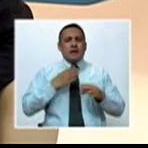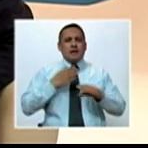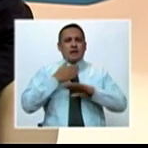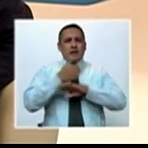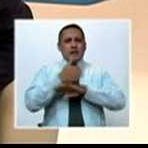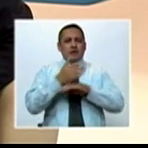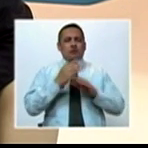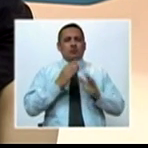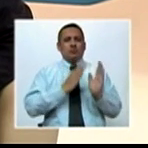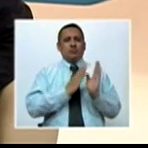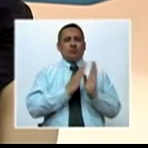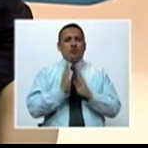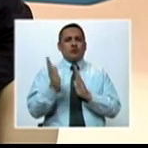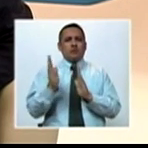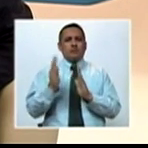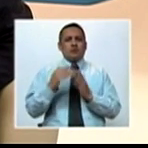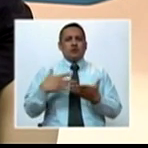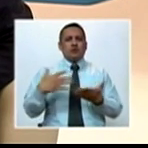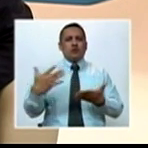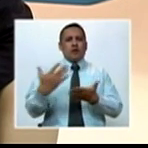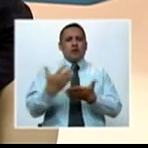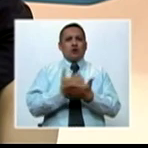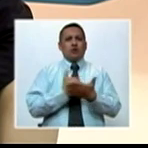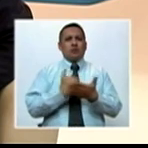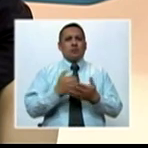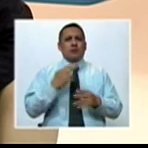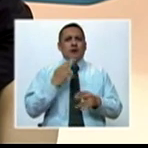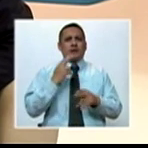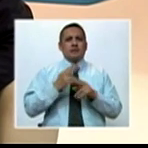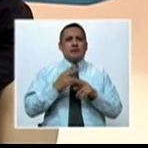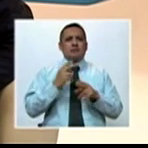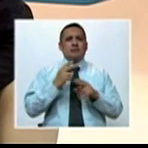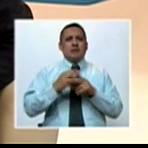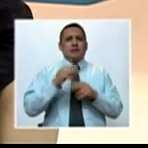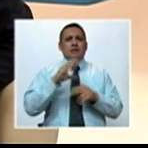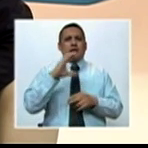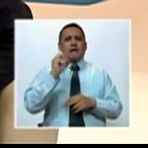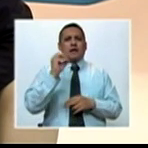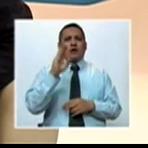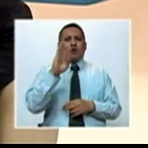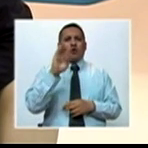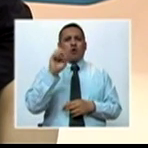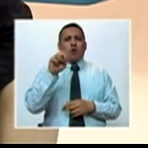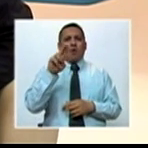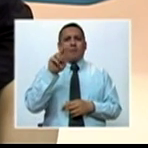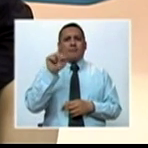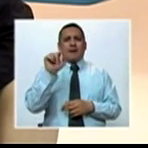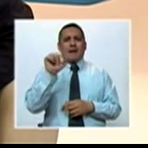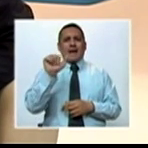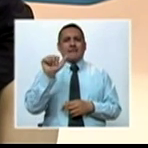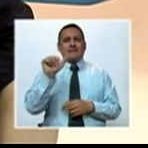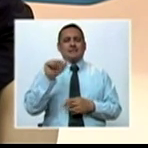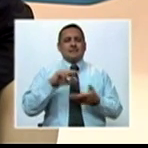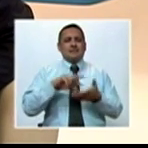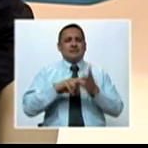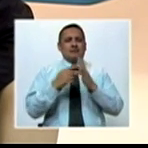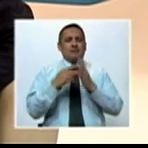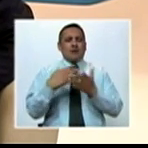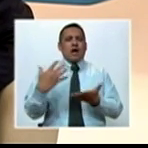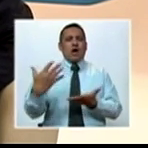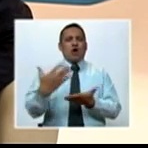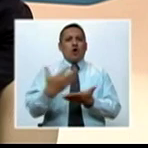recurrir a un procedimiento que se denomina de cobranza coactiva